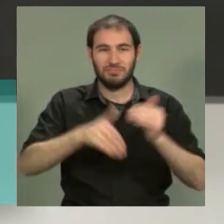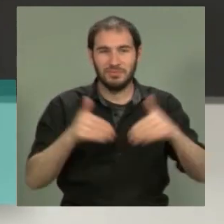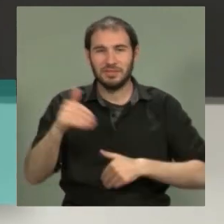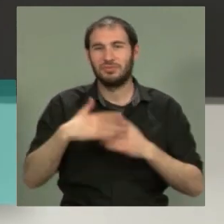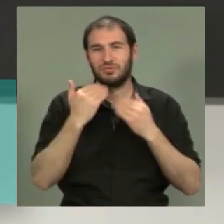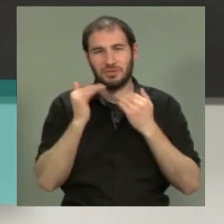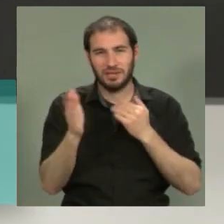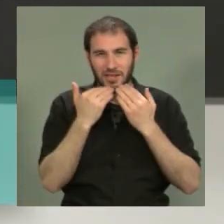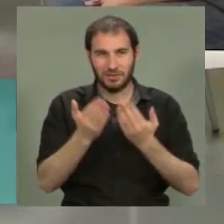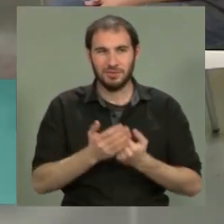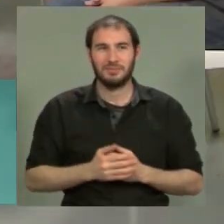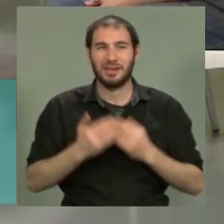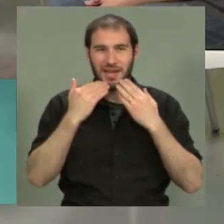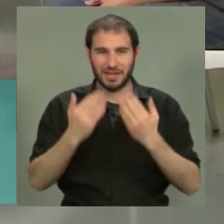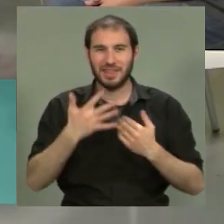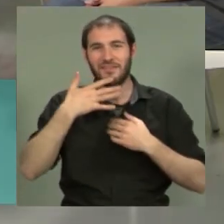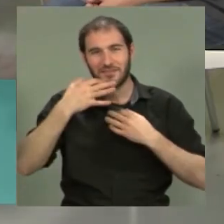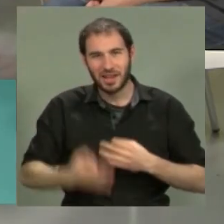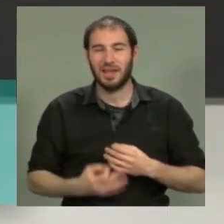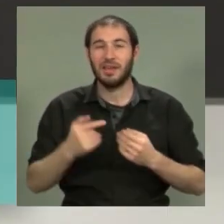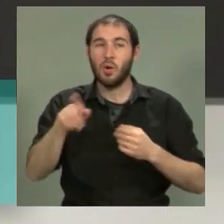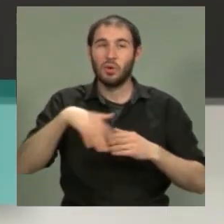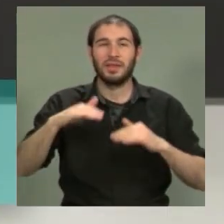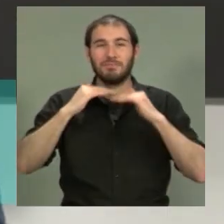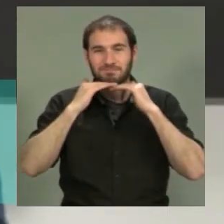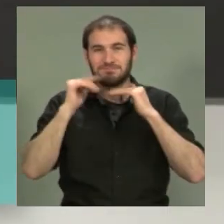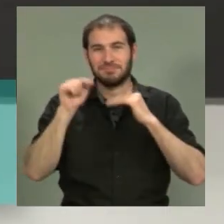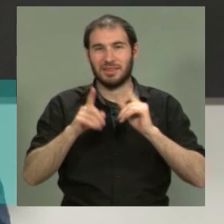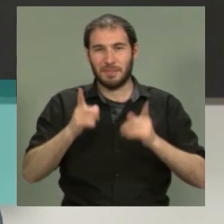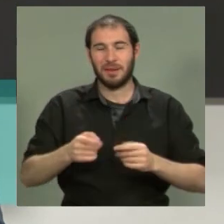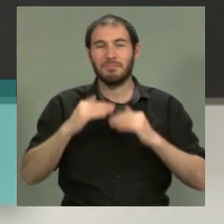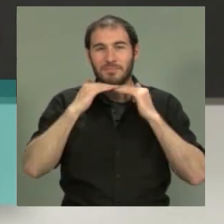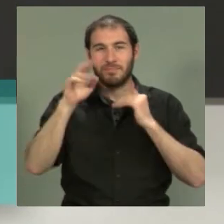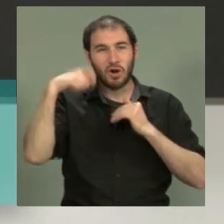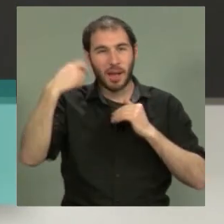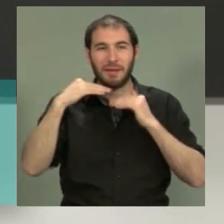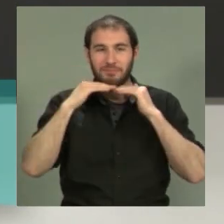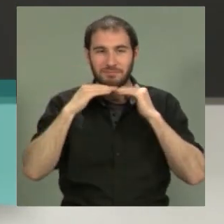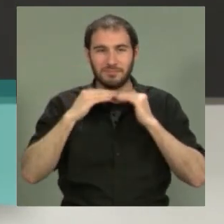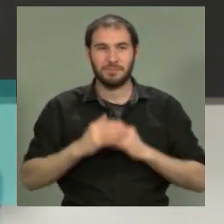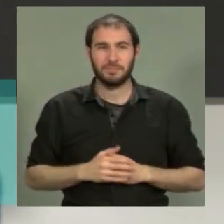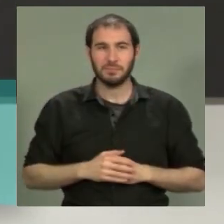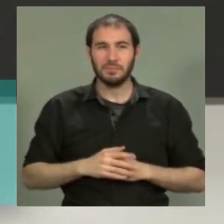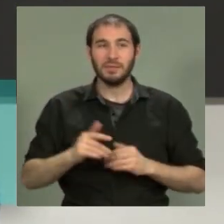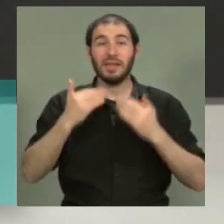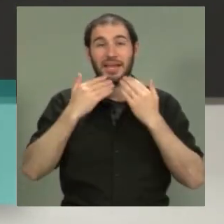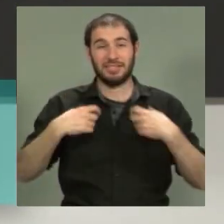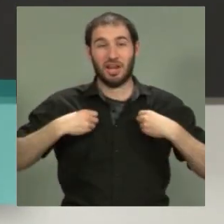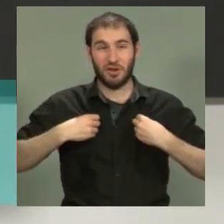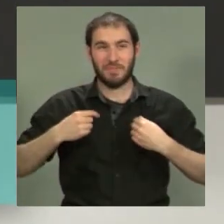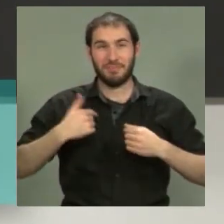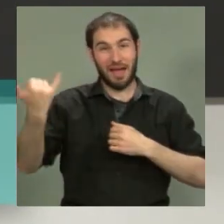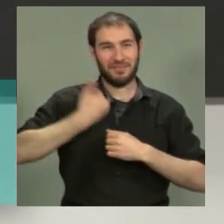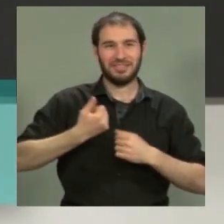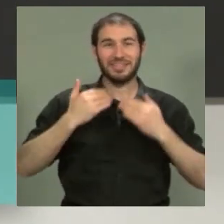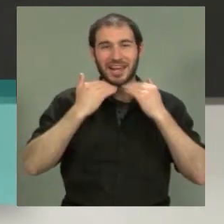Osman y Marcelo. Muchísimas gracias en serio a ustedes por haber estado allí viendo el programa. Hago agradecer la ropa, eso me están